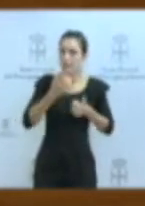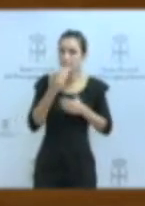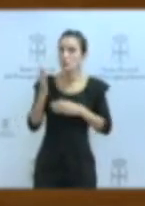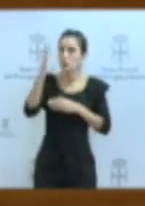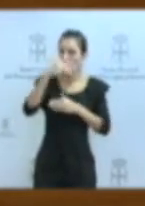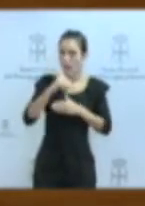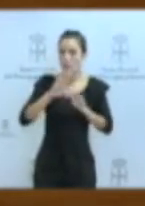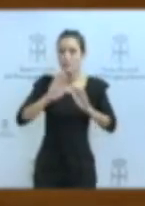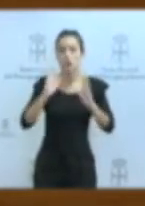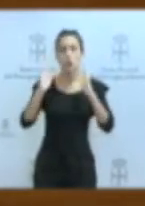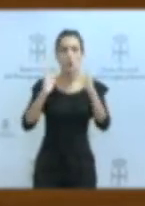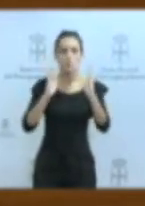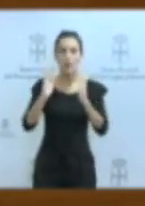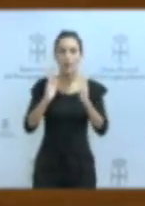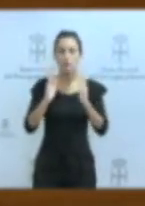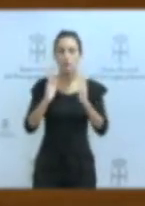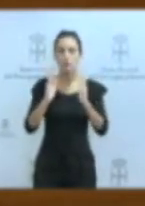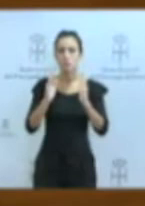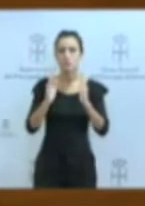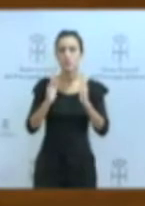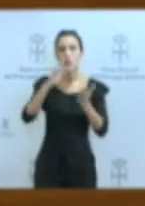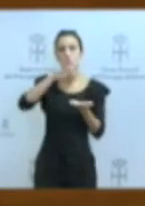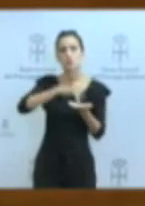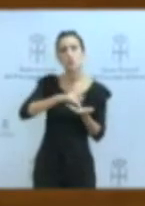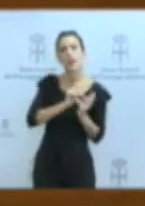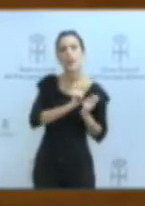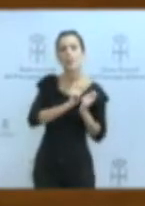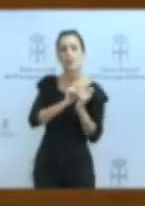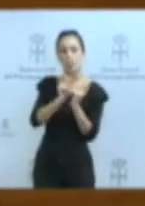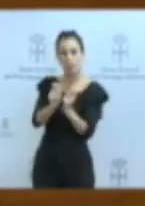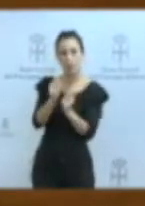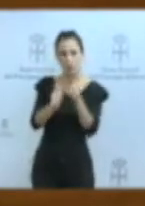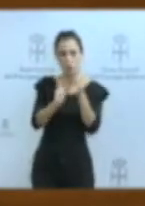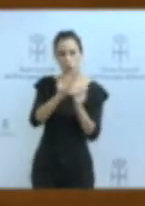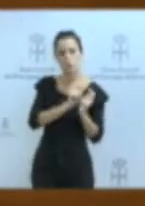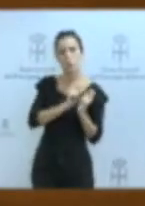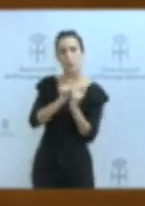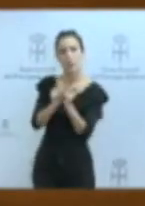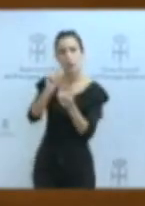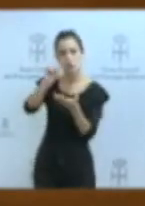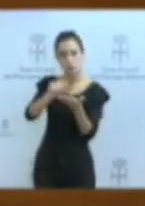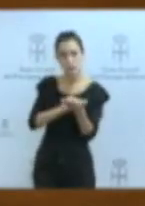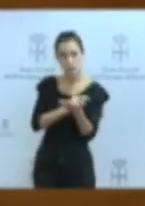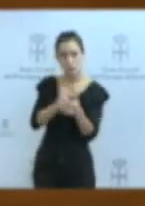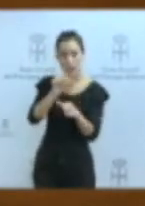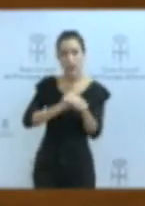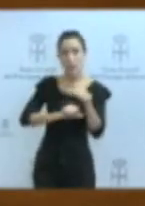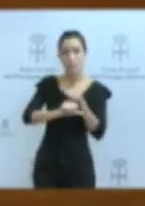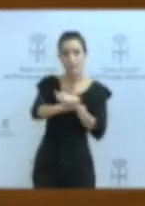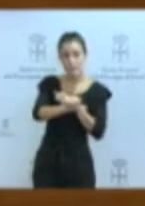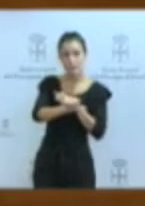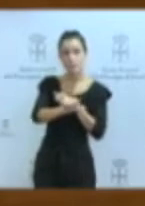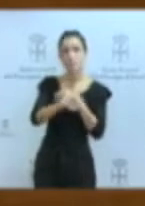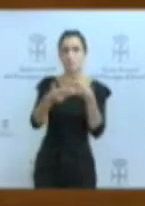la adjudicación, en su caso, del contrato, se nos ha confirmado externamente. Lógicamente, no somos expertos